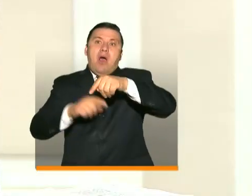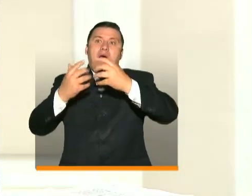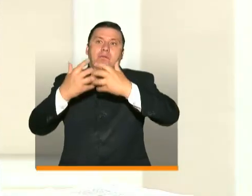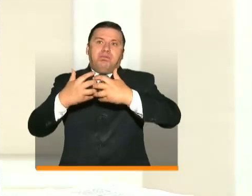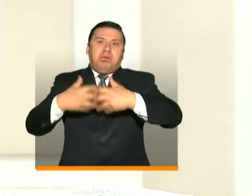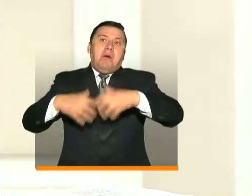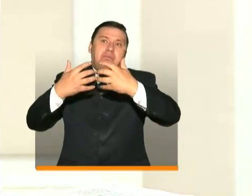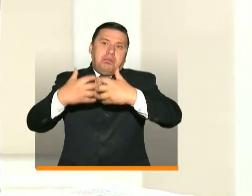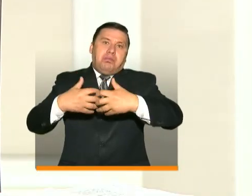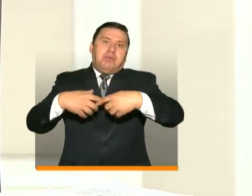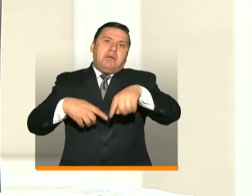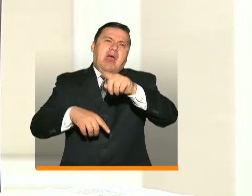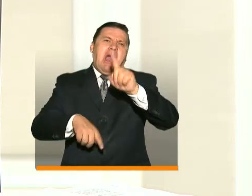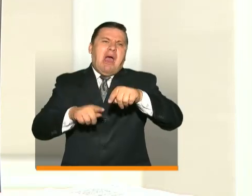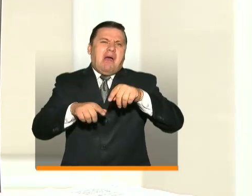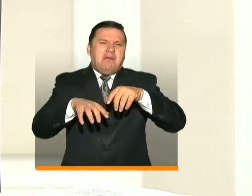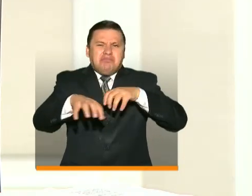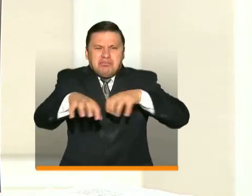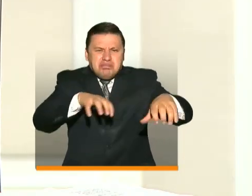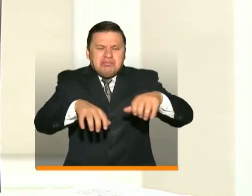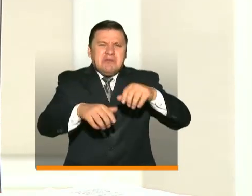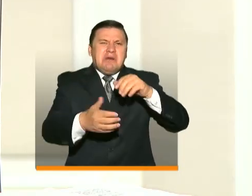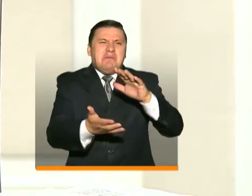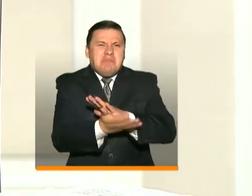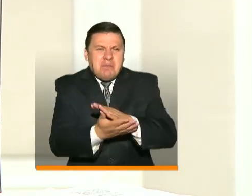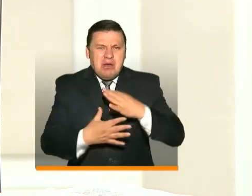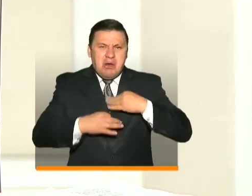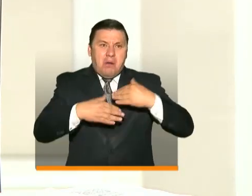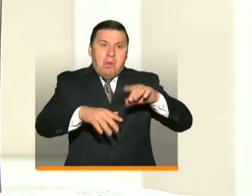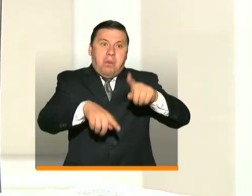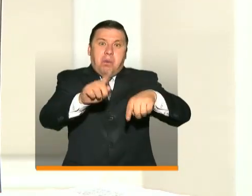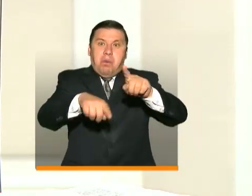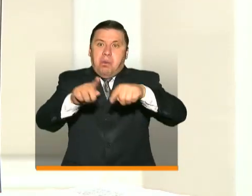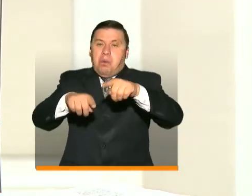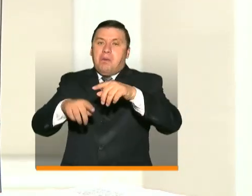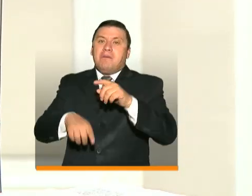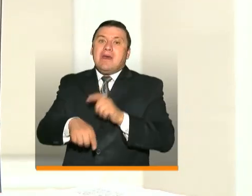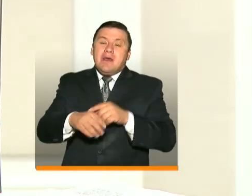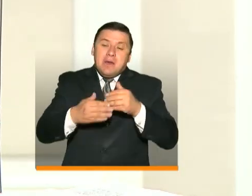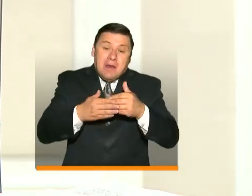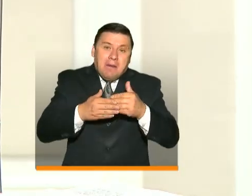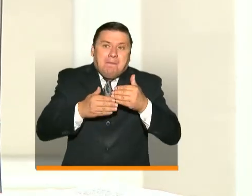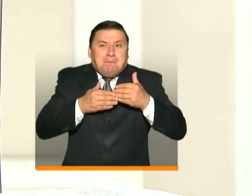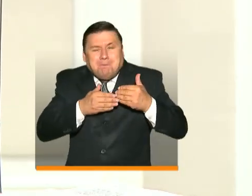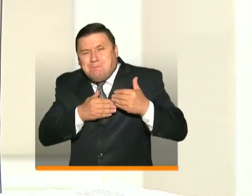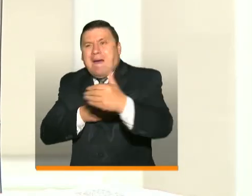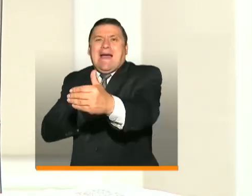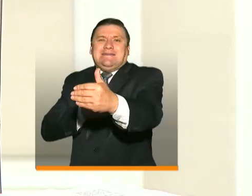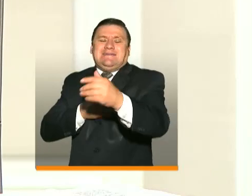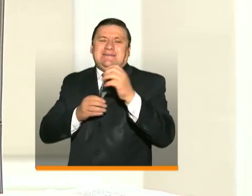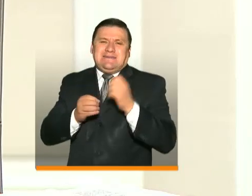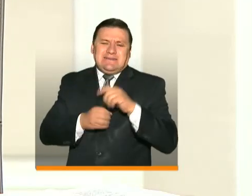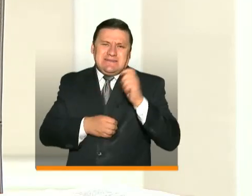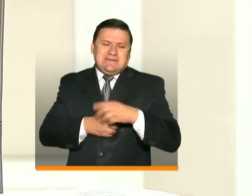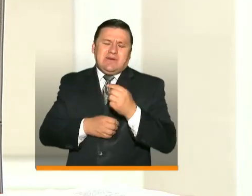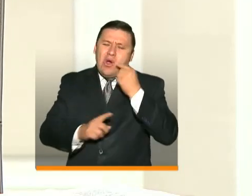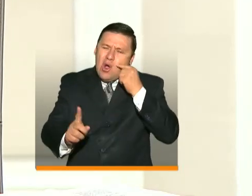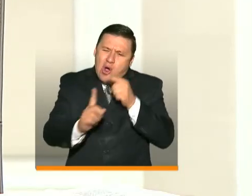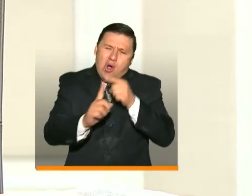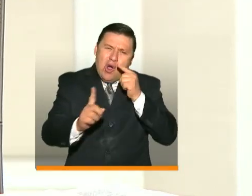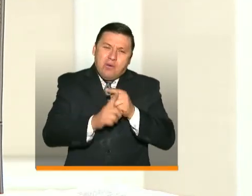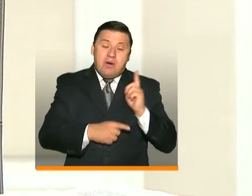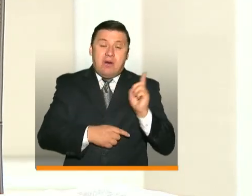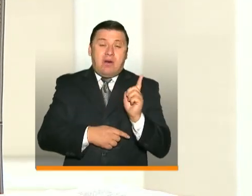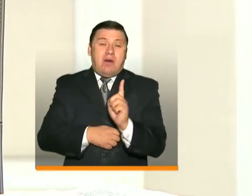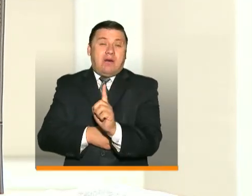empresas del sector manufacturero, pero también una apuesta grande, de largo plazo. ¿Cómo vamos a hacer para que en esos objetivos del